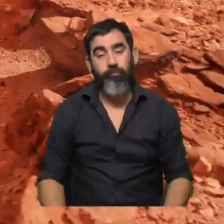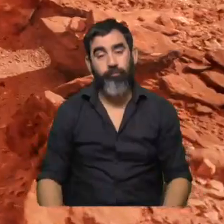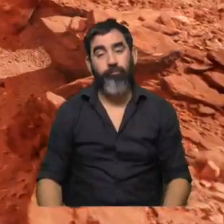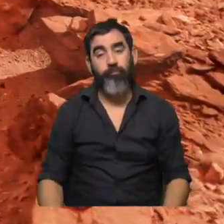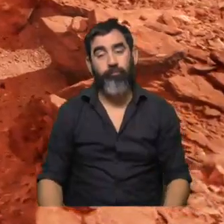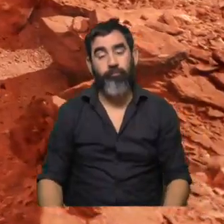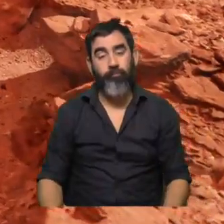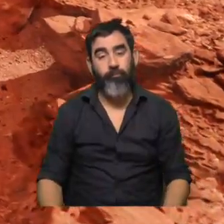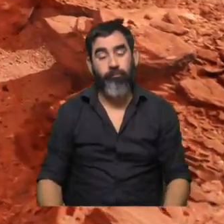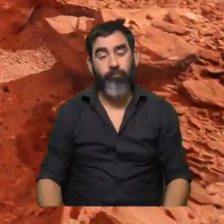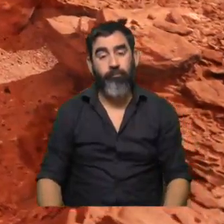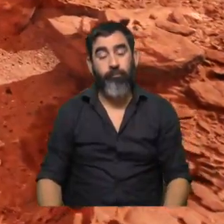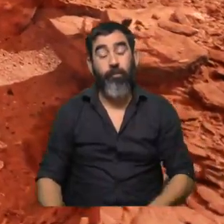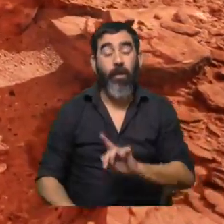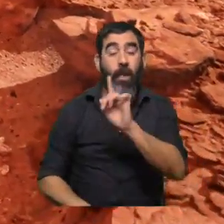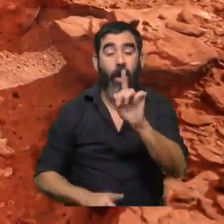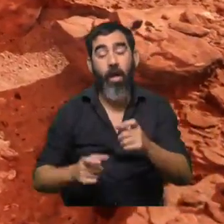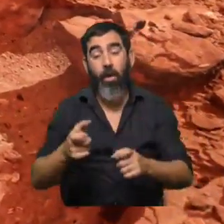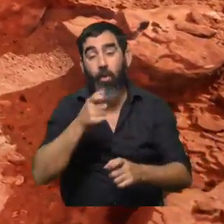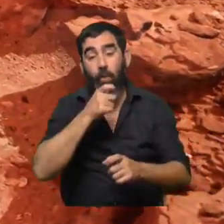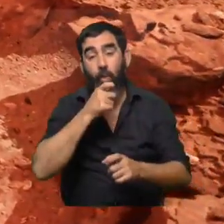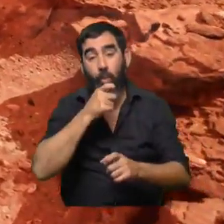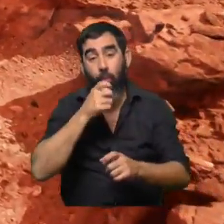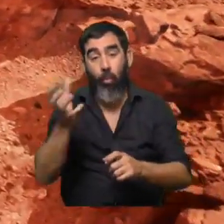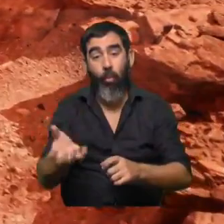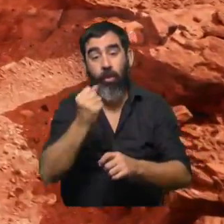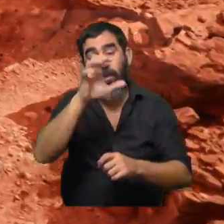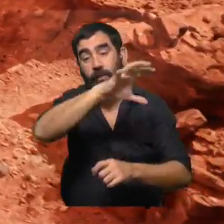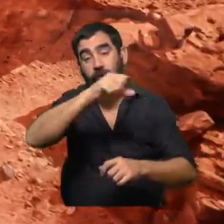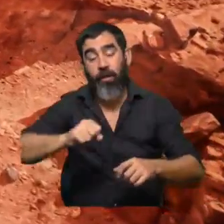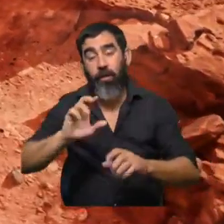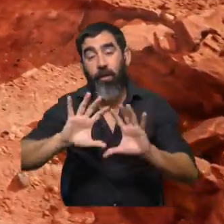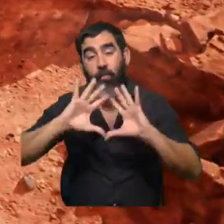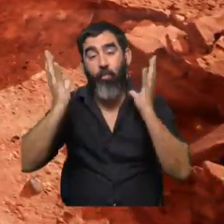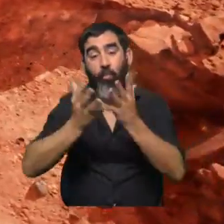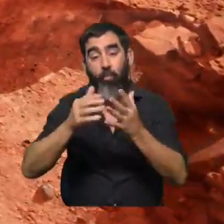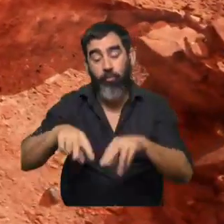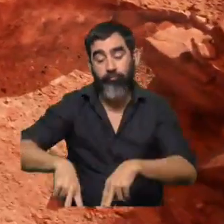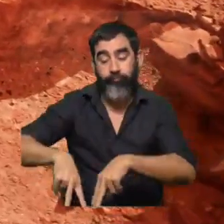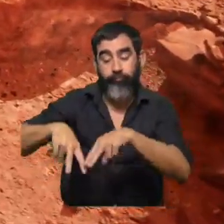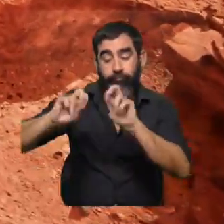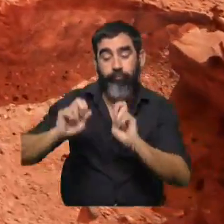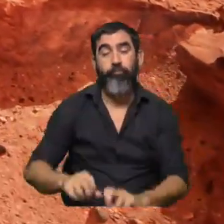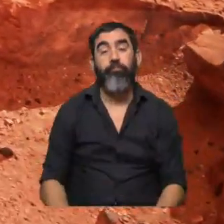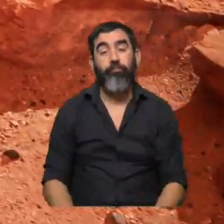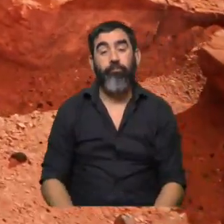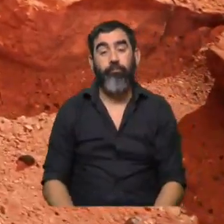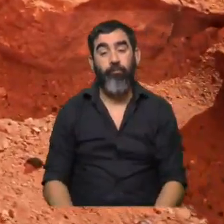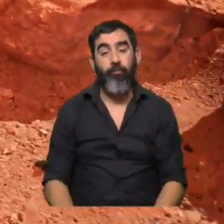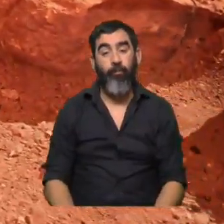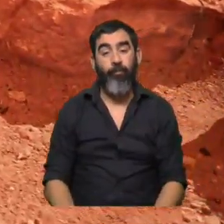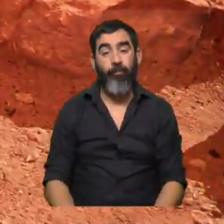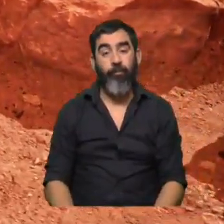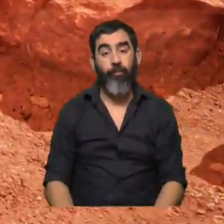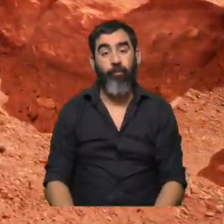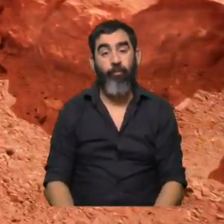antiguo lago marciano. Algunas de las rocas recolectadas se traerán a la Tierra para realizar más análisis.